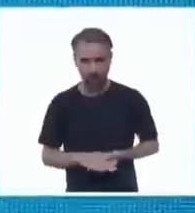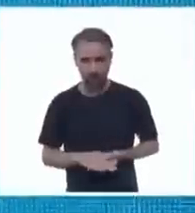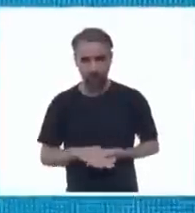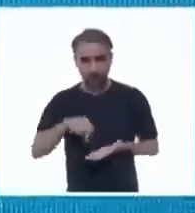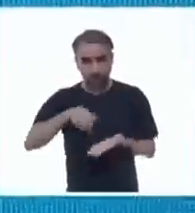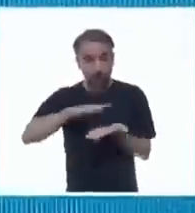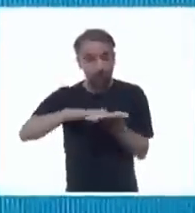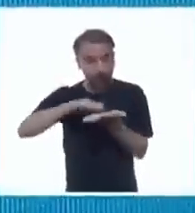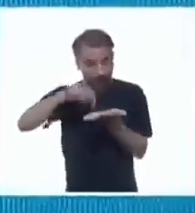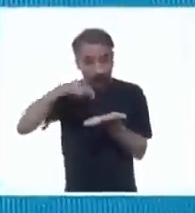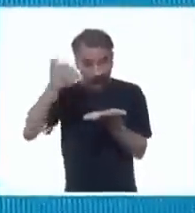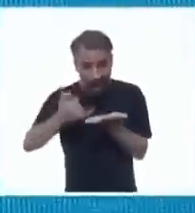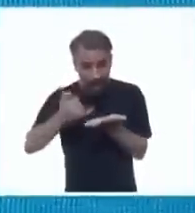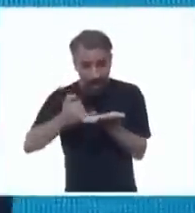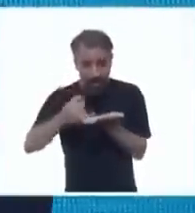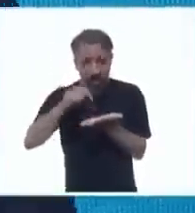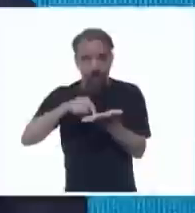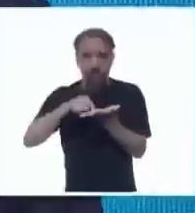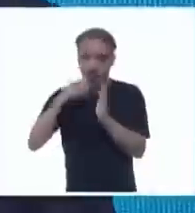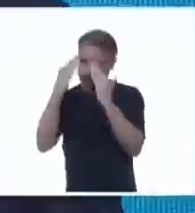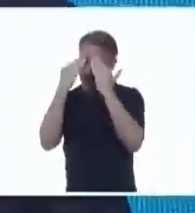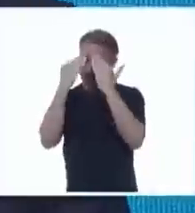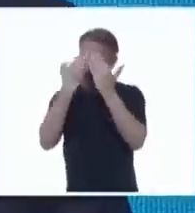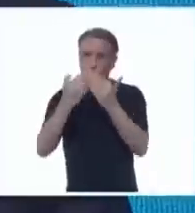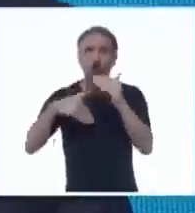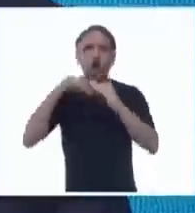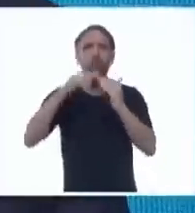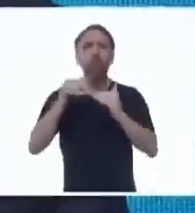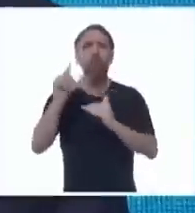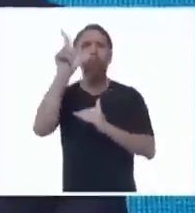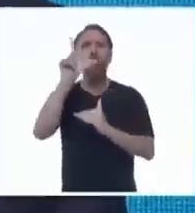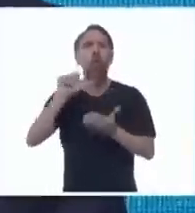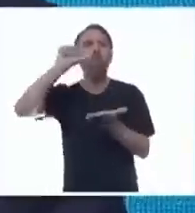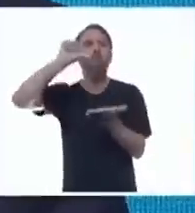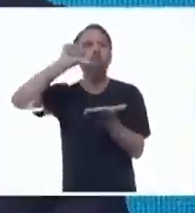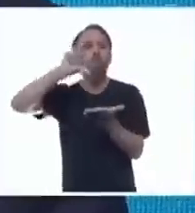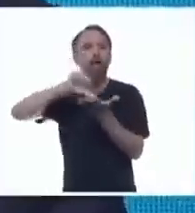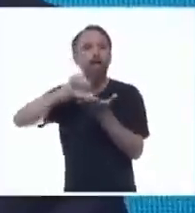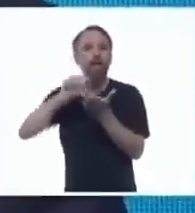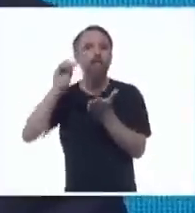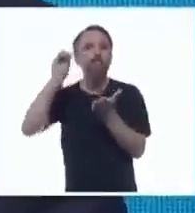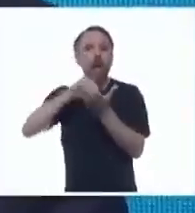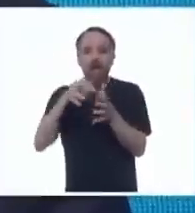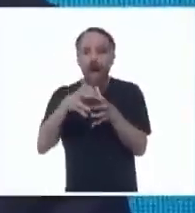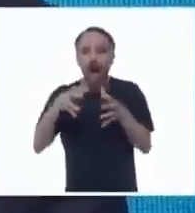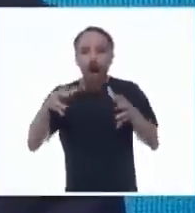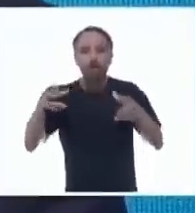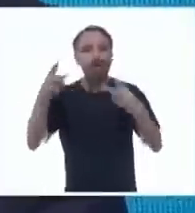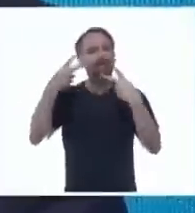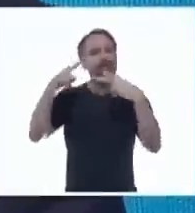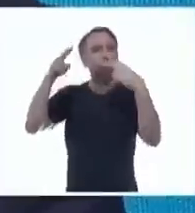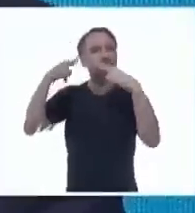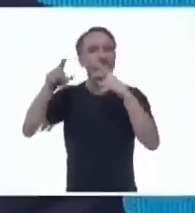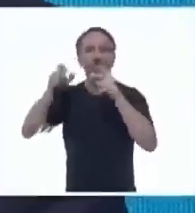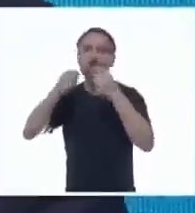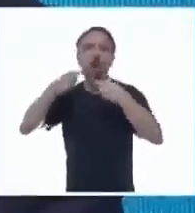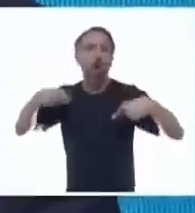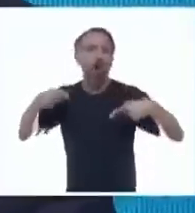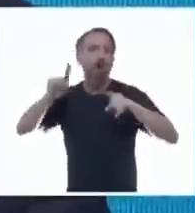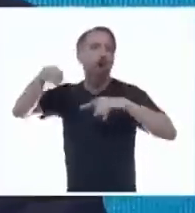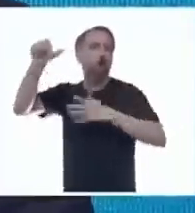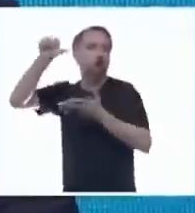sobre la base de la construcción de un país que aumente sus exportaciones con valor agregado